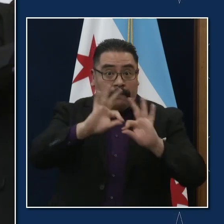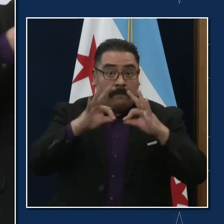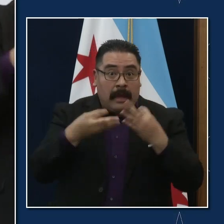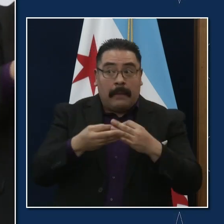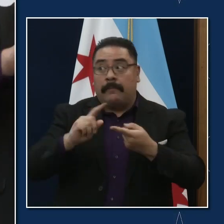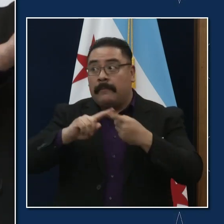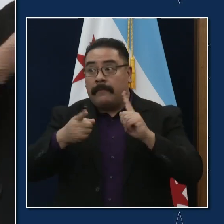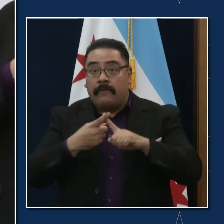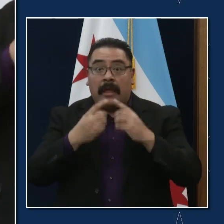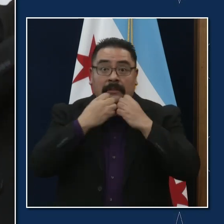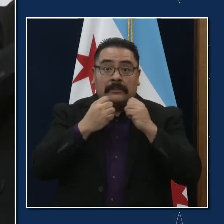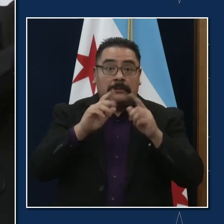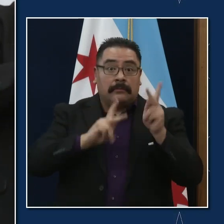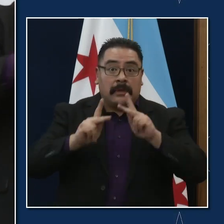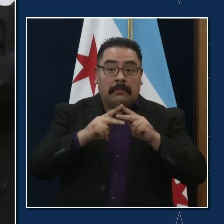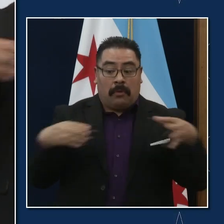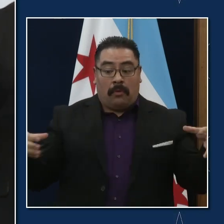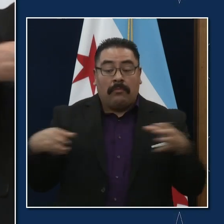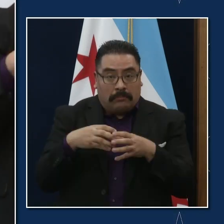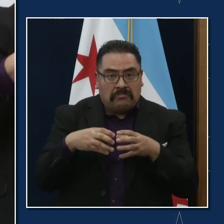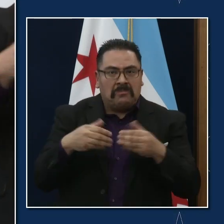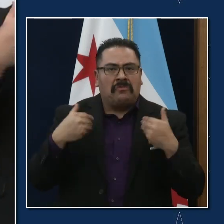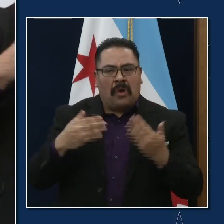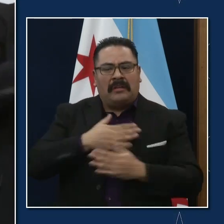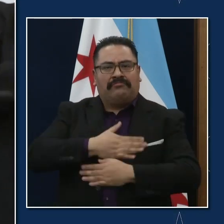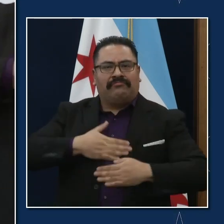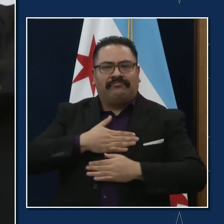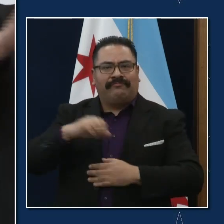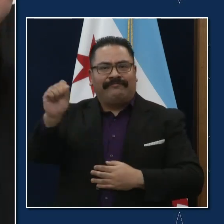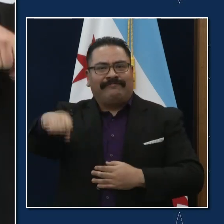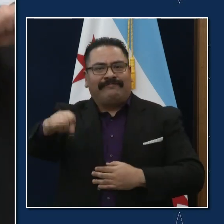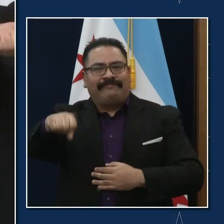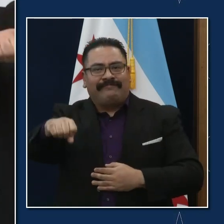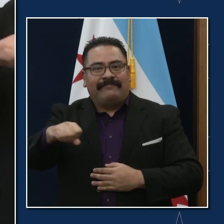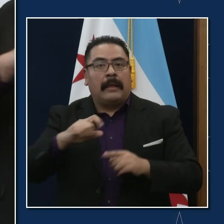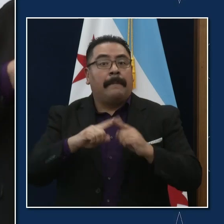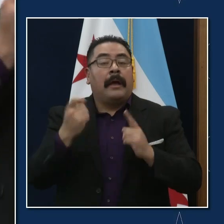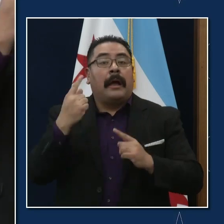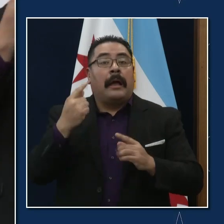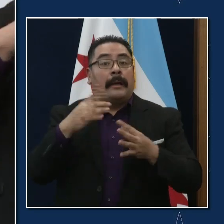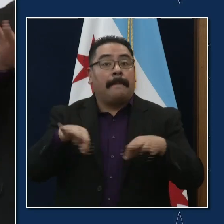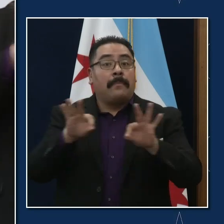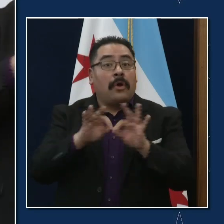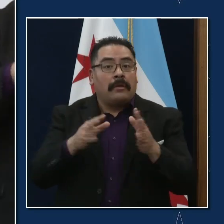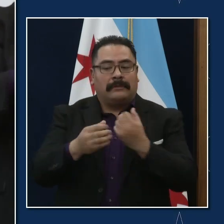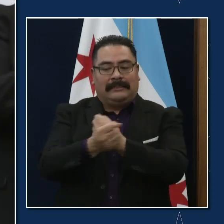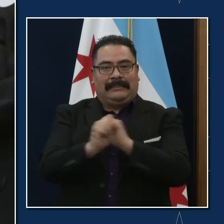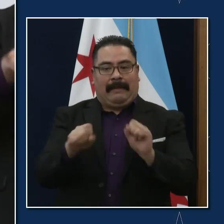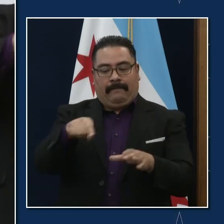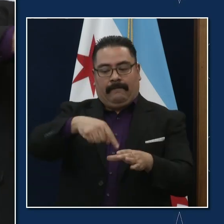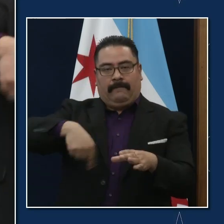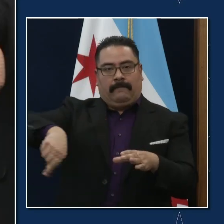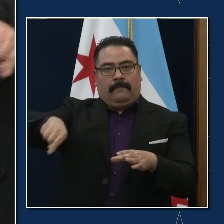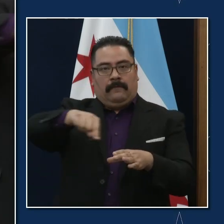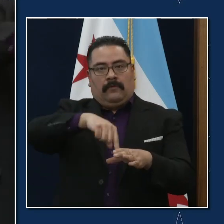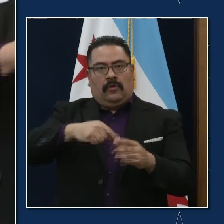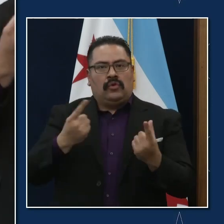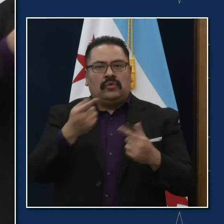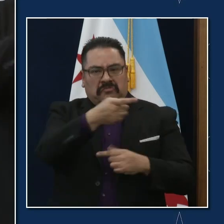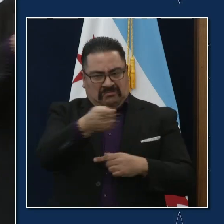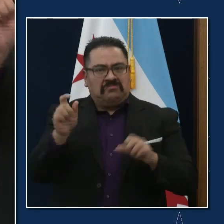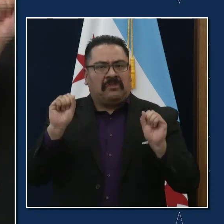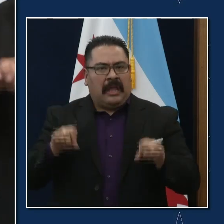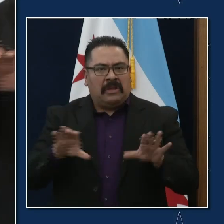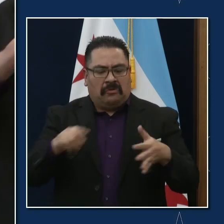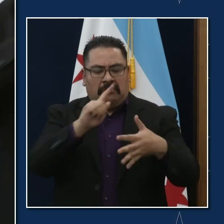seres queridos, disfruten de la compañía de los demás, pero de una manera segura. Hay medidas que pueden